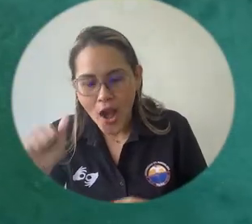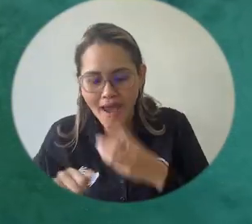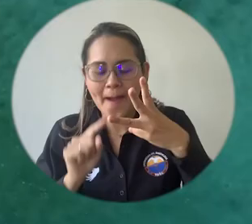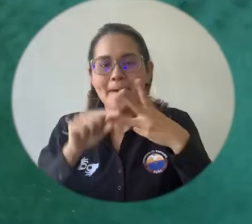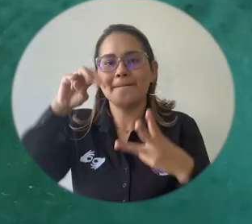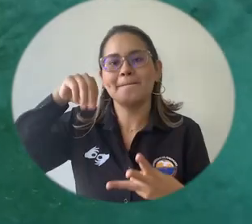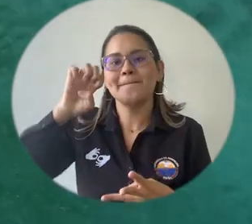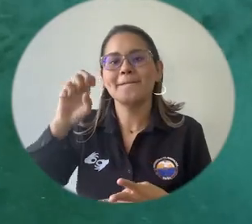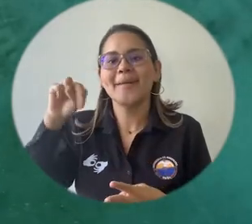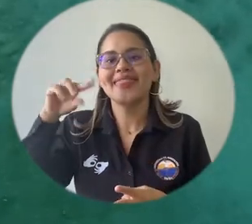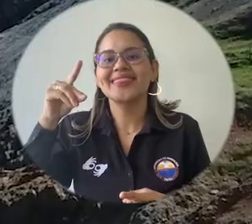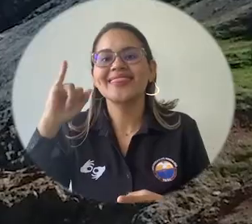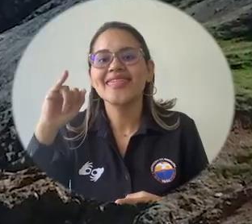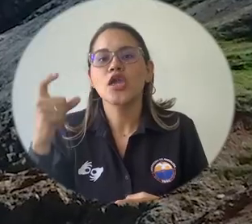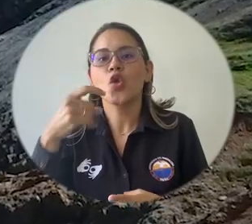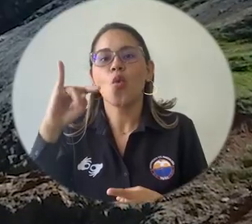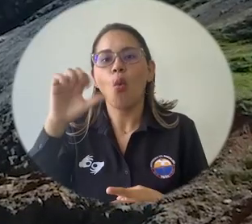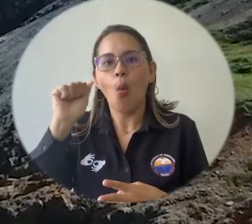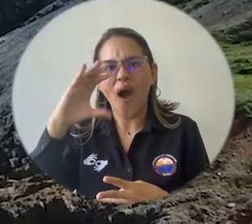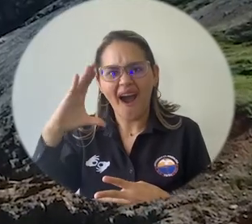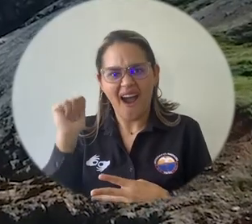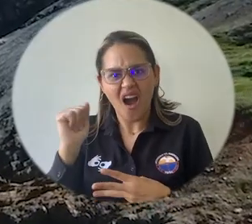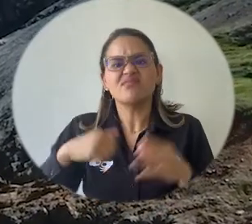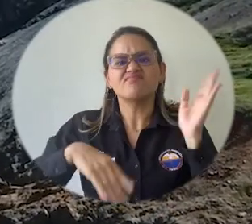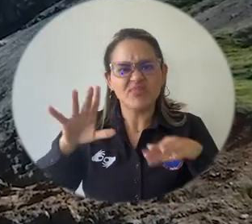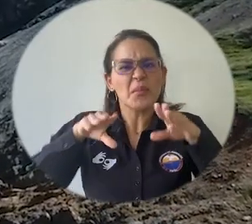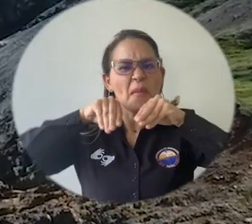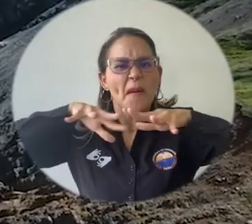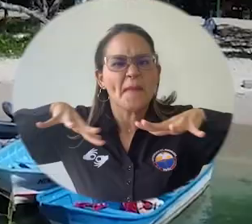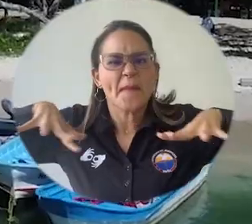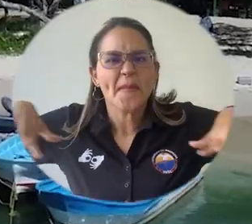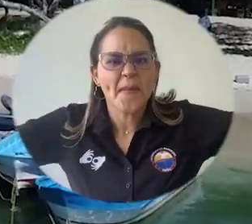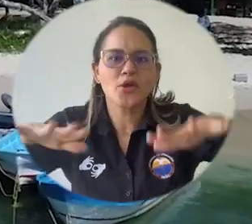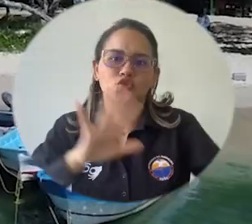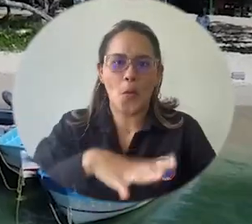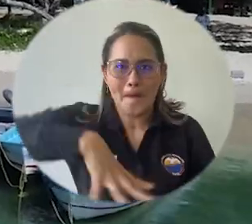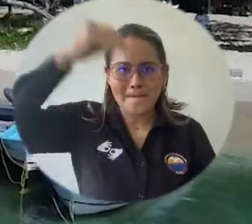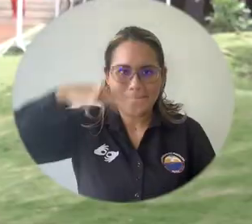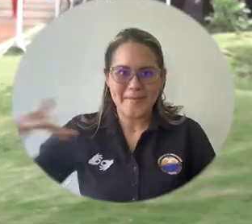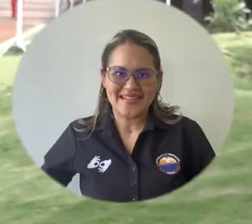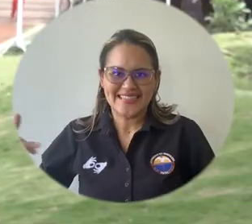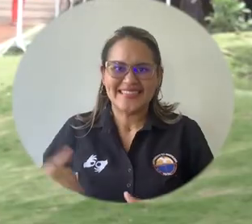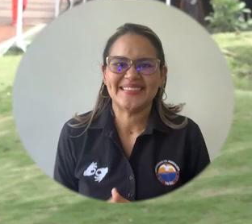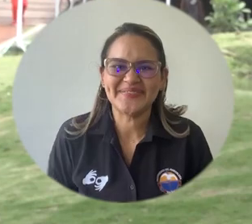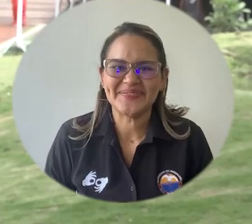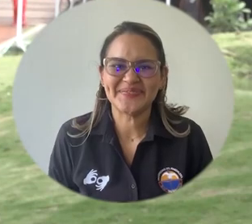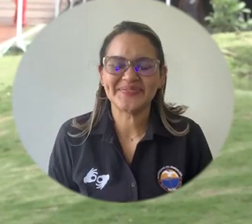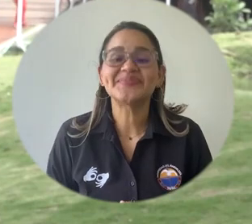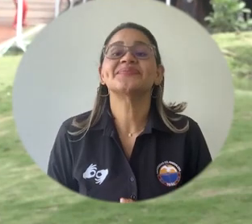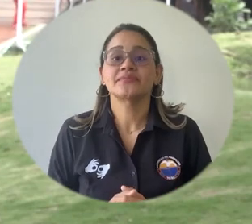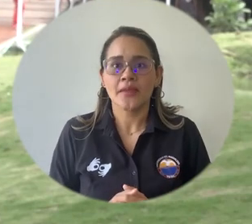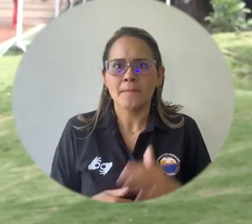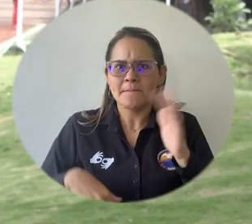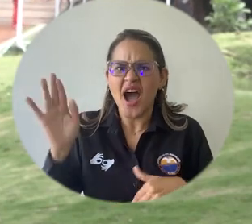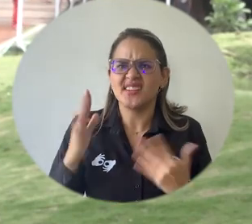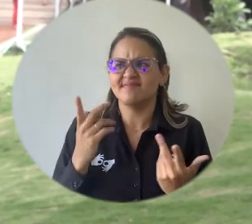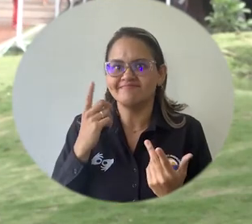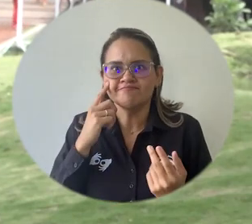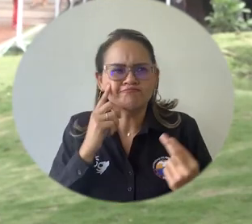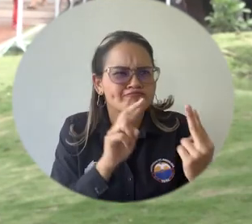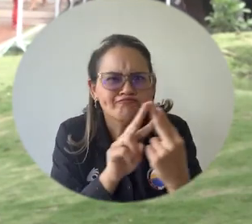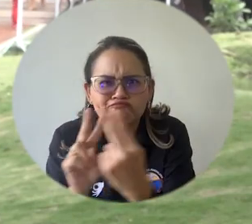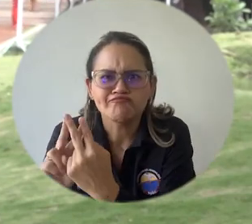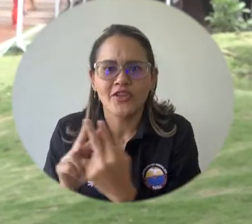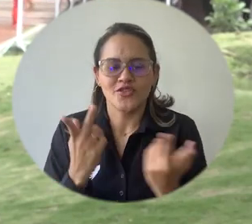Mendihuaca y trabaja incansablemente en expandir la experiencia turística a otros lugares del Magdalena. Captar la biodiversidad, la sable, la